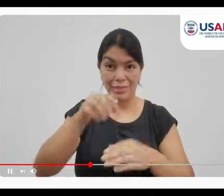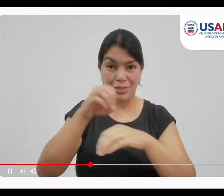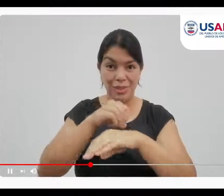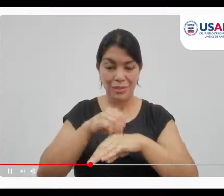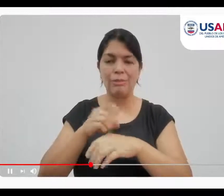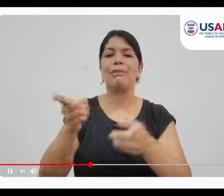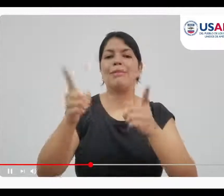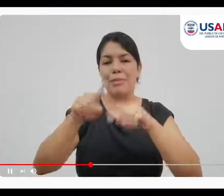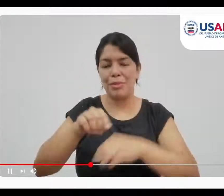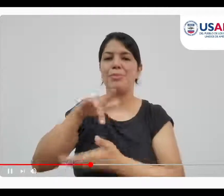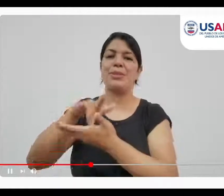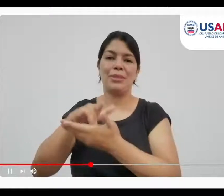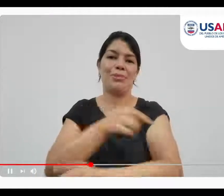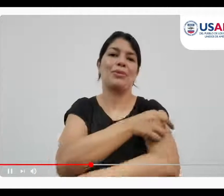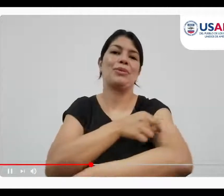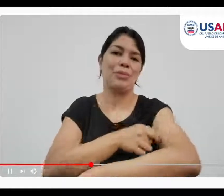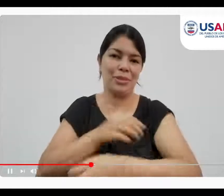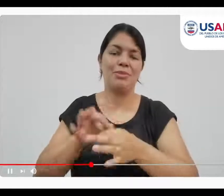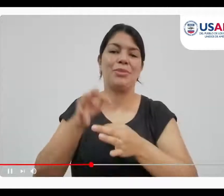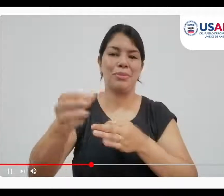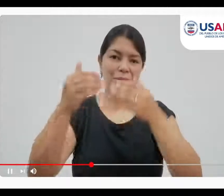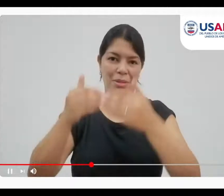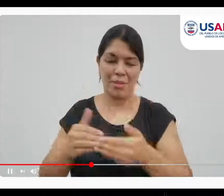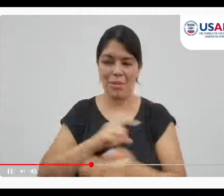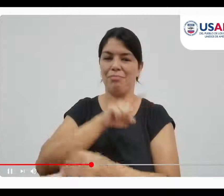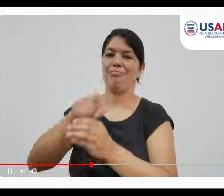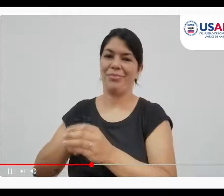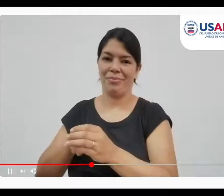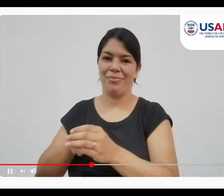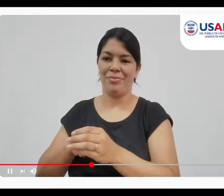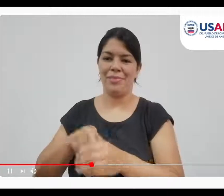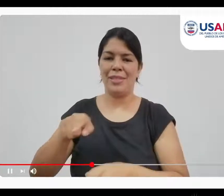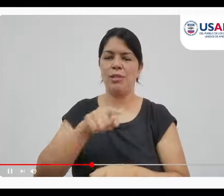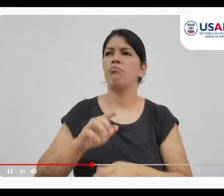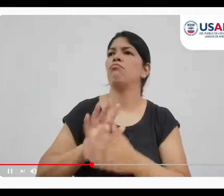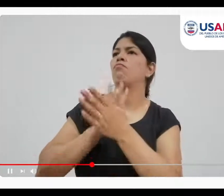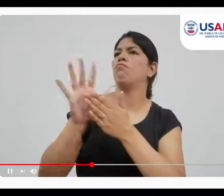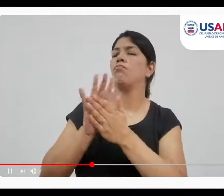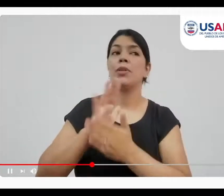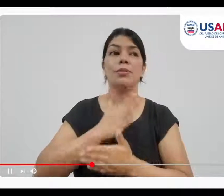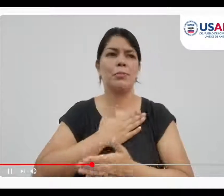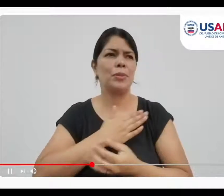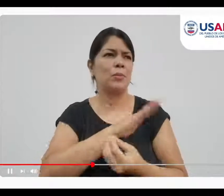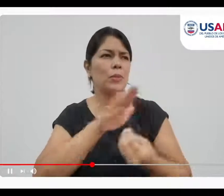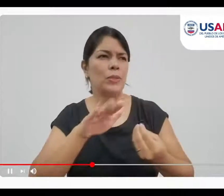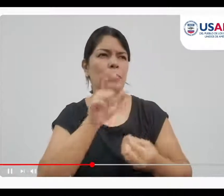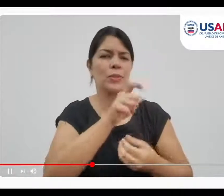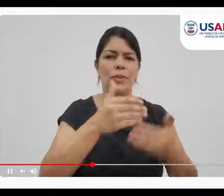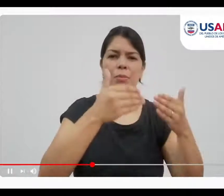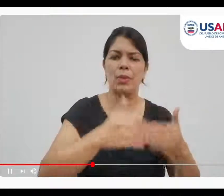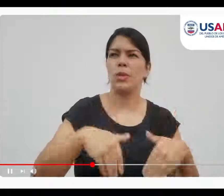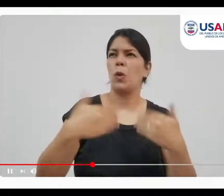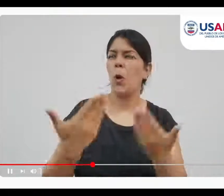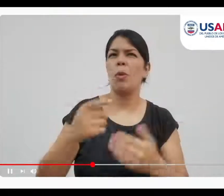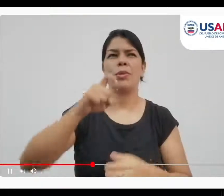sociedad civil en el comité municipal y se han convertido en la voz de este colectivo, permitiendo que haya una participación más activa